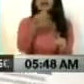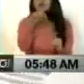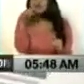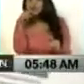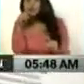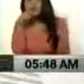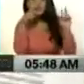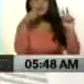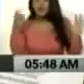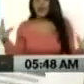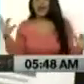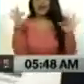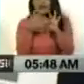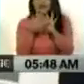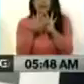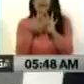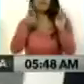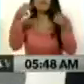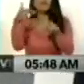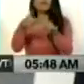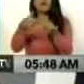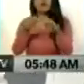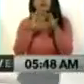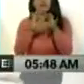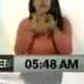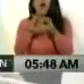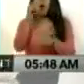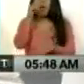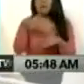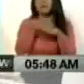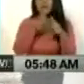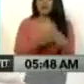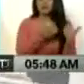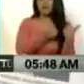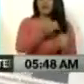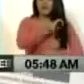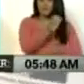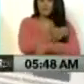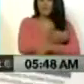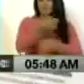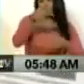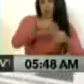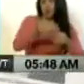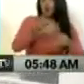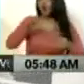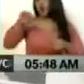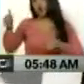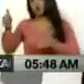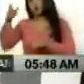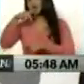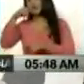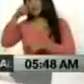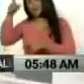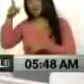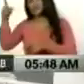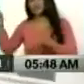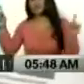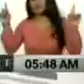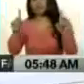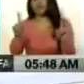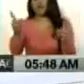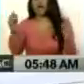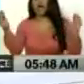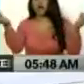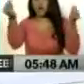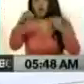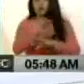lo anunció tanto el ministro de Petróleo, Eulogio Delfino, en nuestro país, como el principal vocero de esa energía